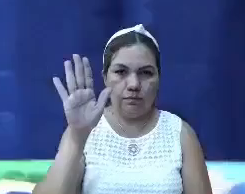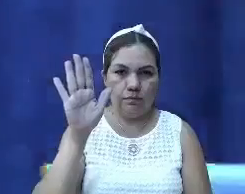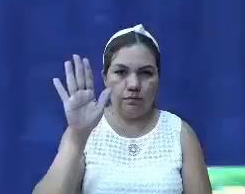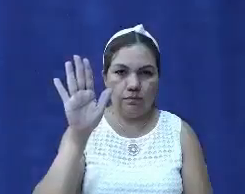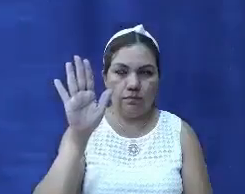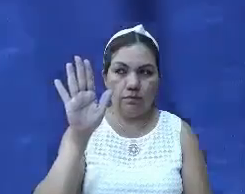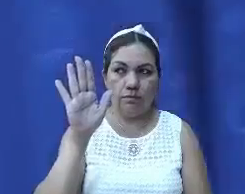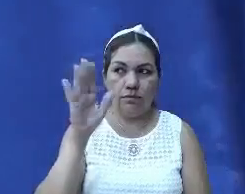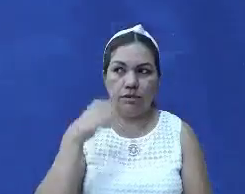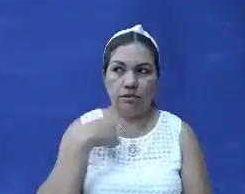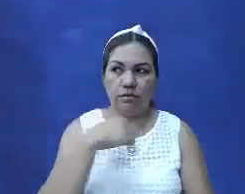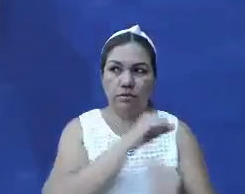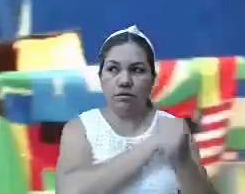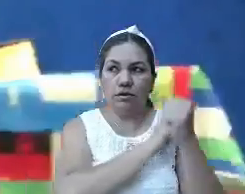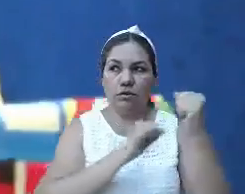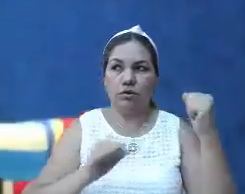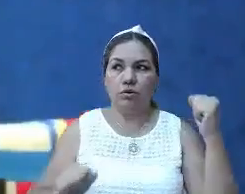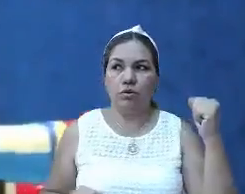Diga, Señor Jesús,